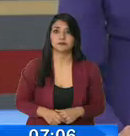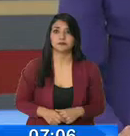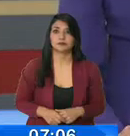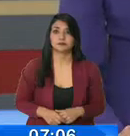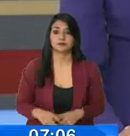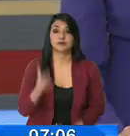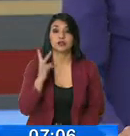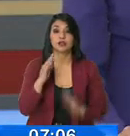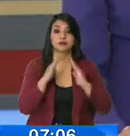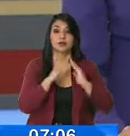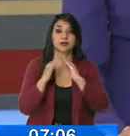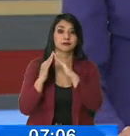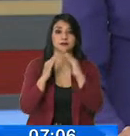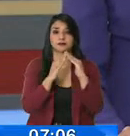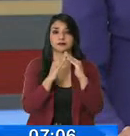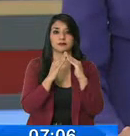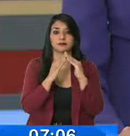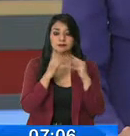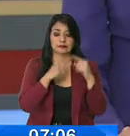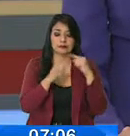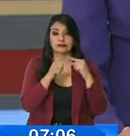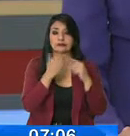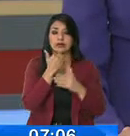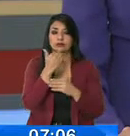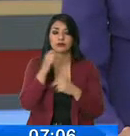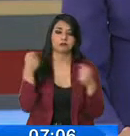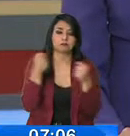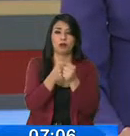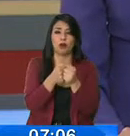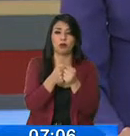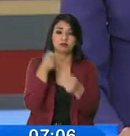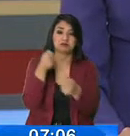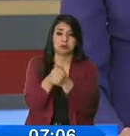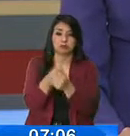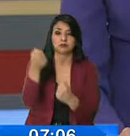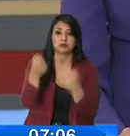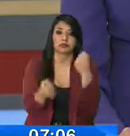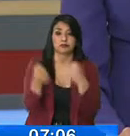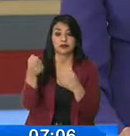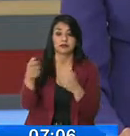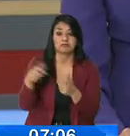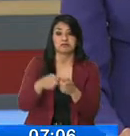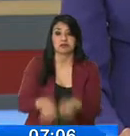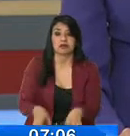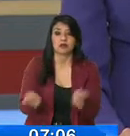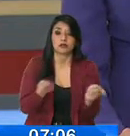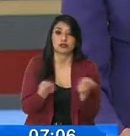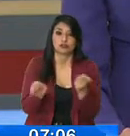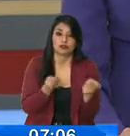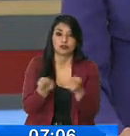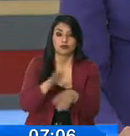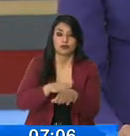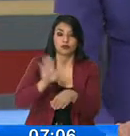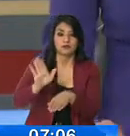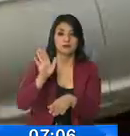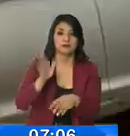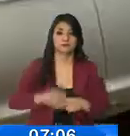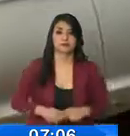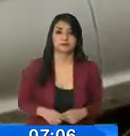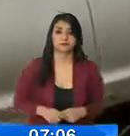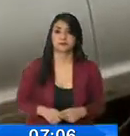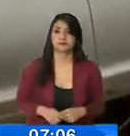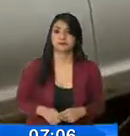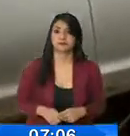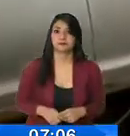y dos viviendas resultaron afectadas tras recibir el impacto de vehículos cuyos conductores perdieron el control y generaron los percances.